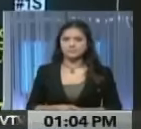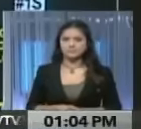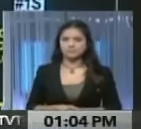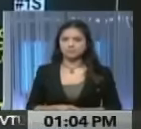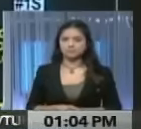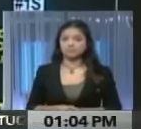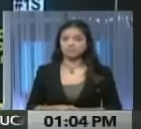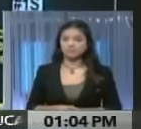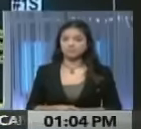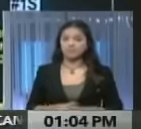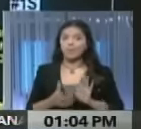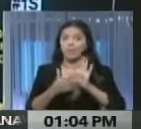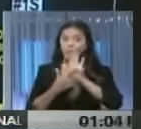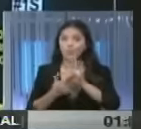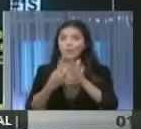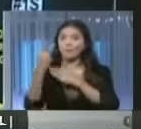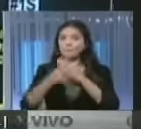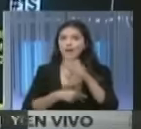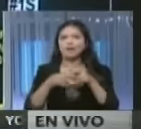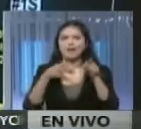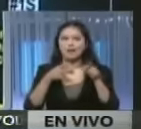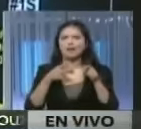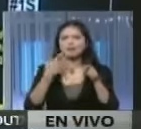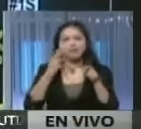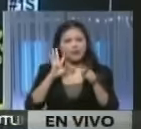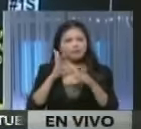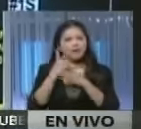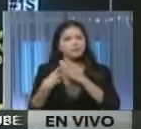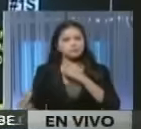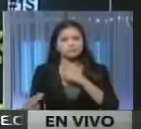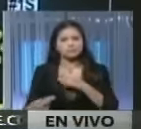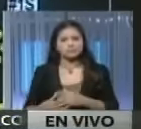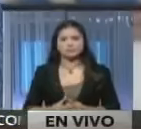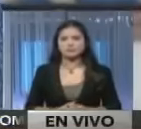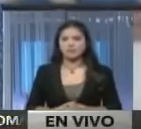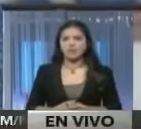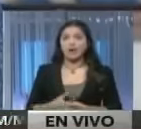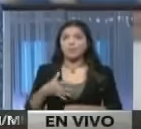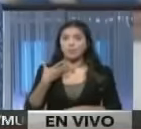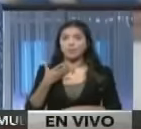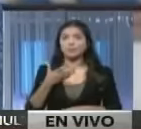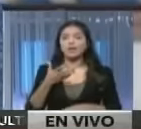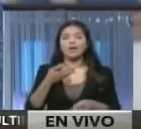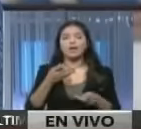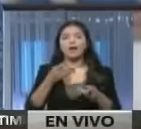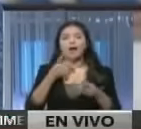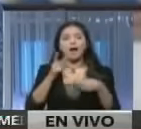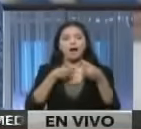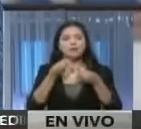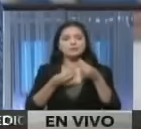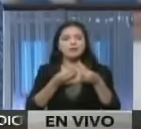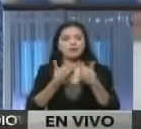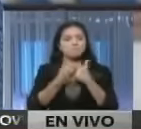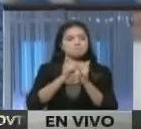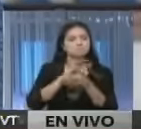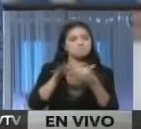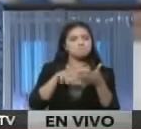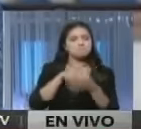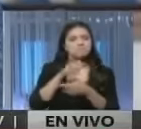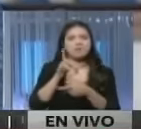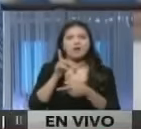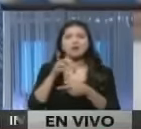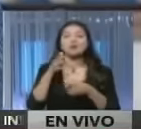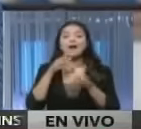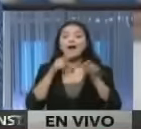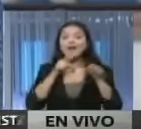Se develó un plan de fuga de este ciudadano para dirigir acciones vandálicas en ocasión a